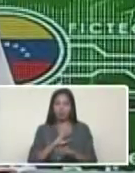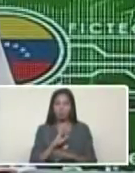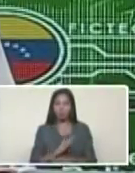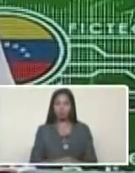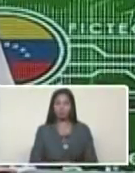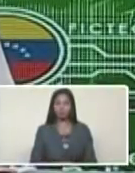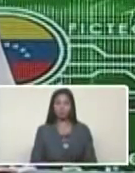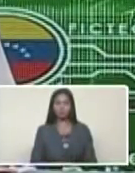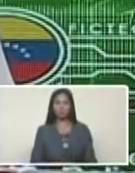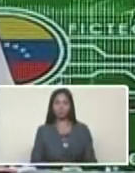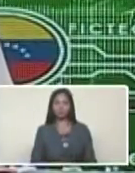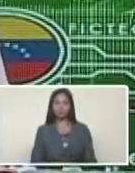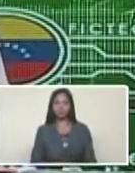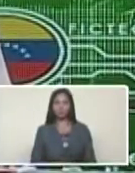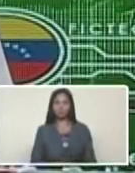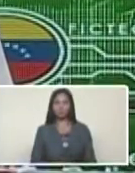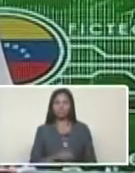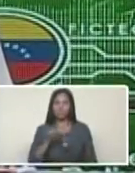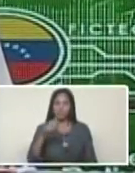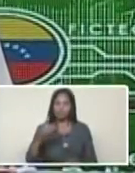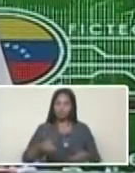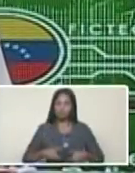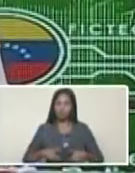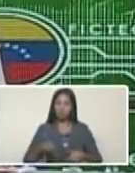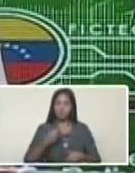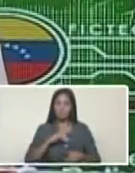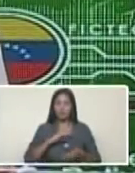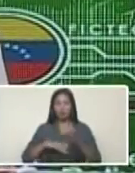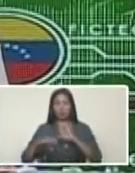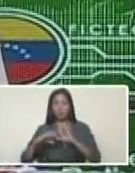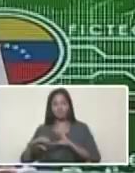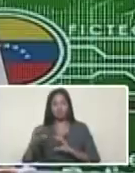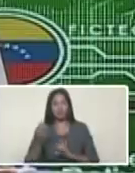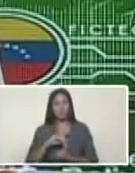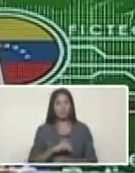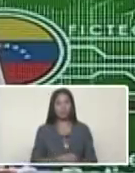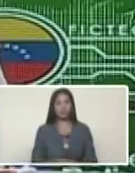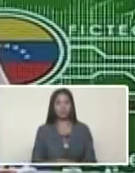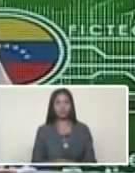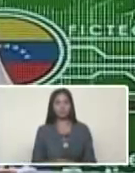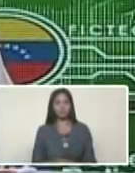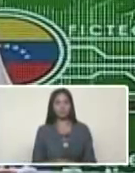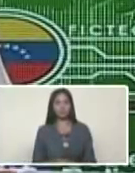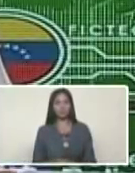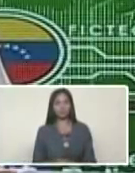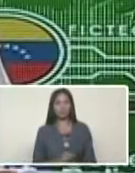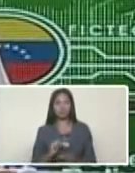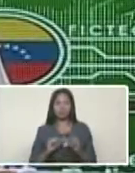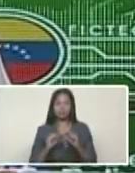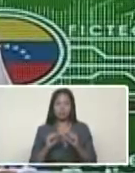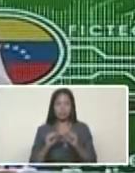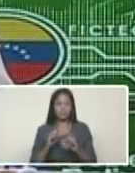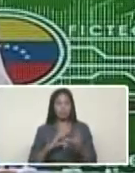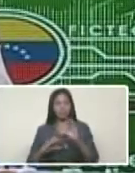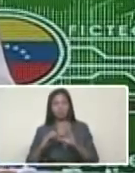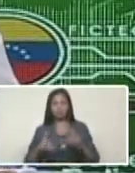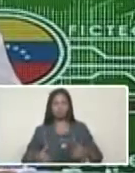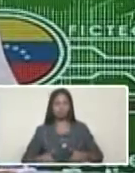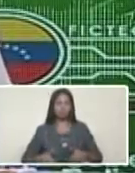además hacer un gran esfuerzo comunicacional. Siempre hay que hacer un gran esfuerzo